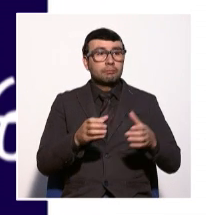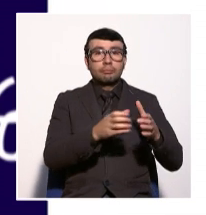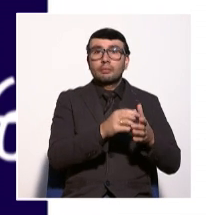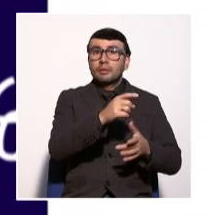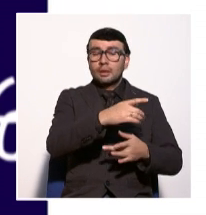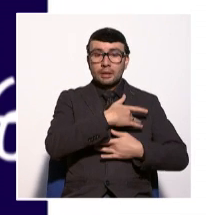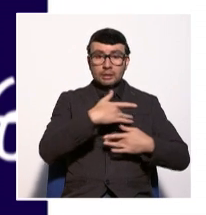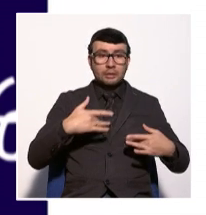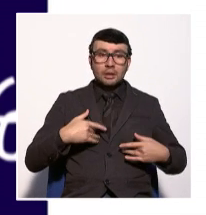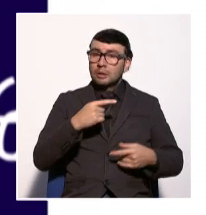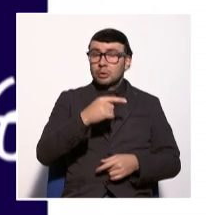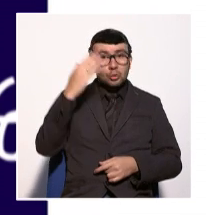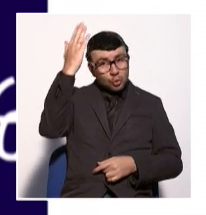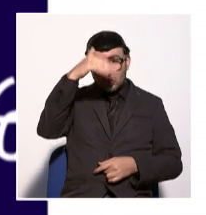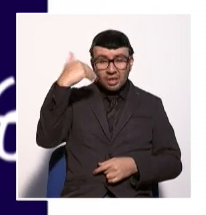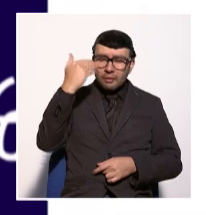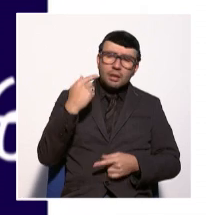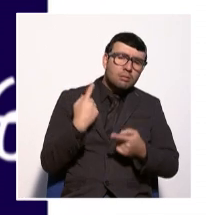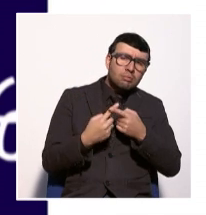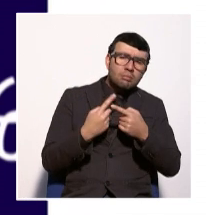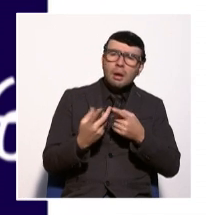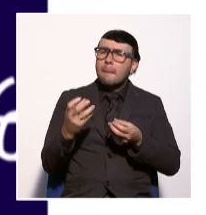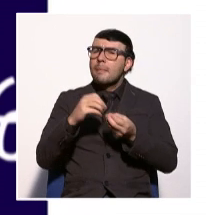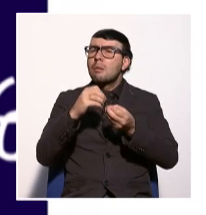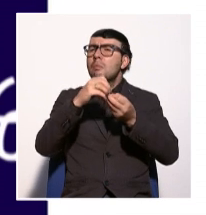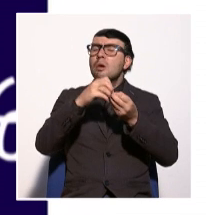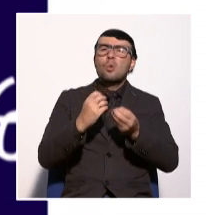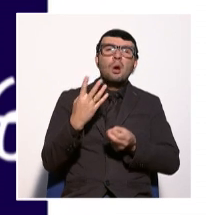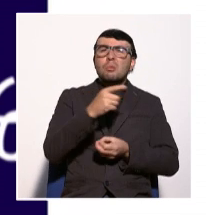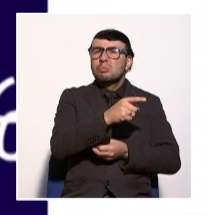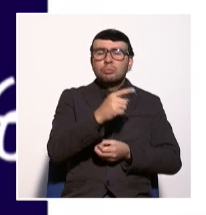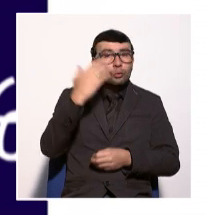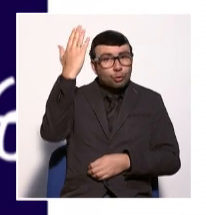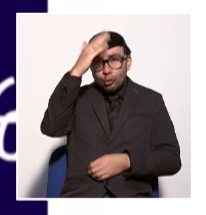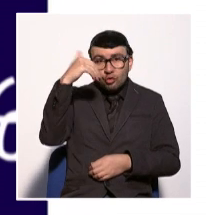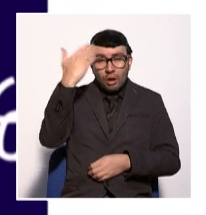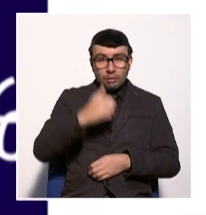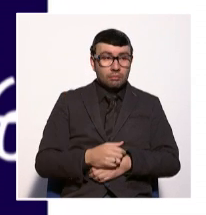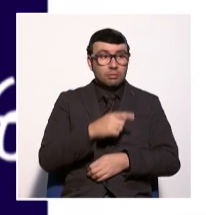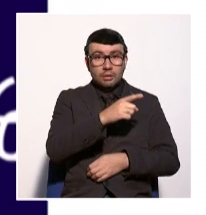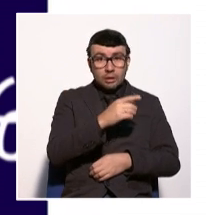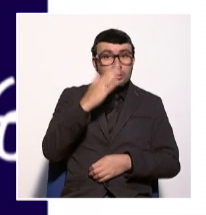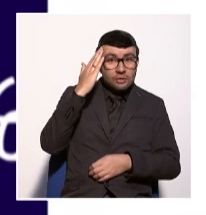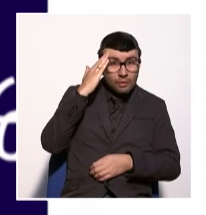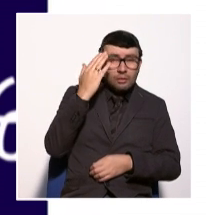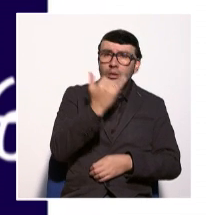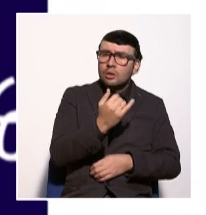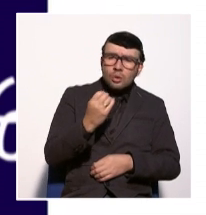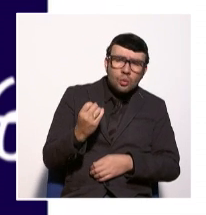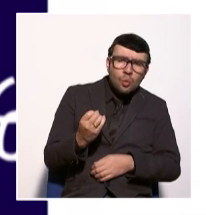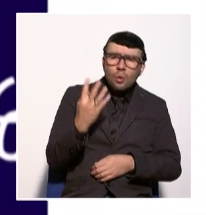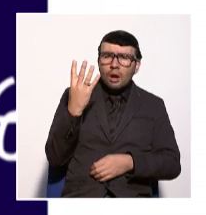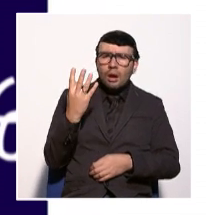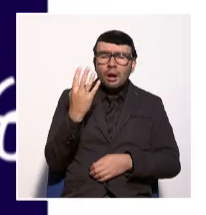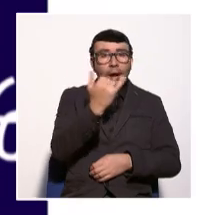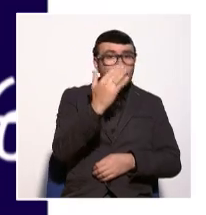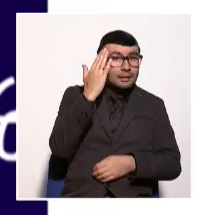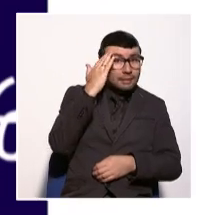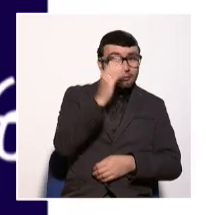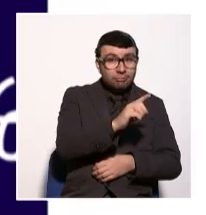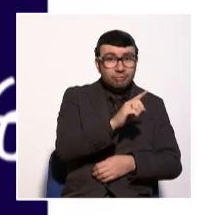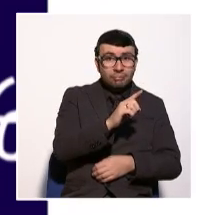saben sumar yo pensaría que si ellos supieran las tablas de multiplicar ellos